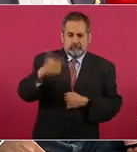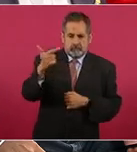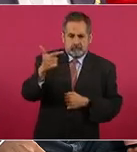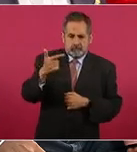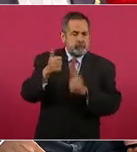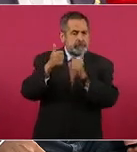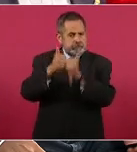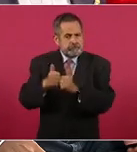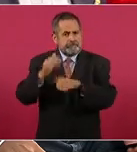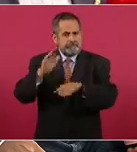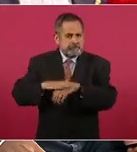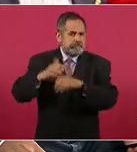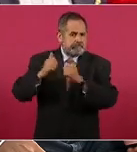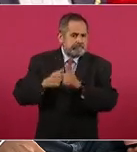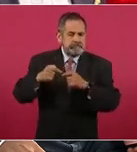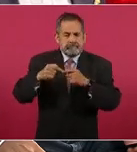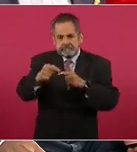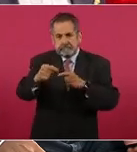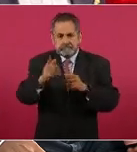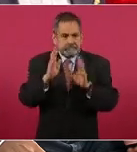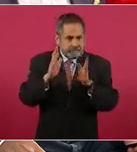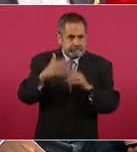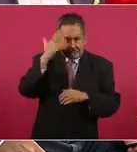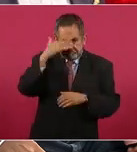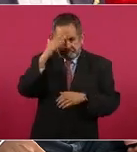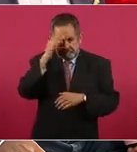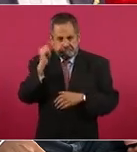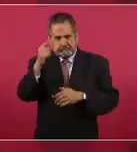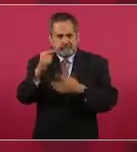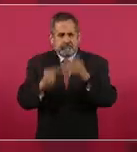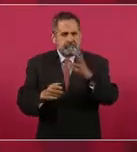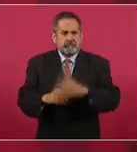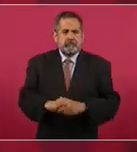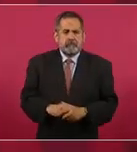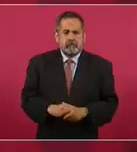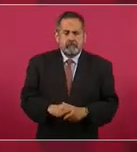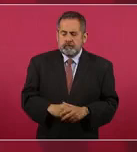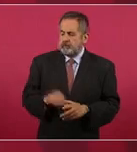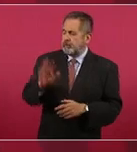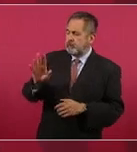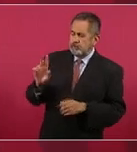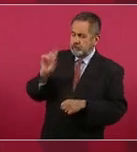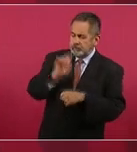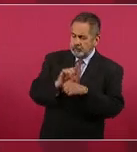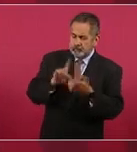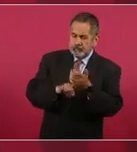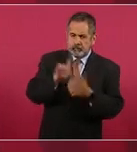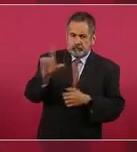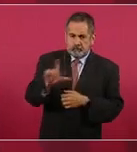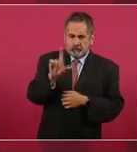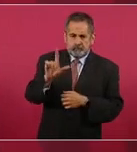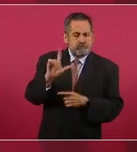va a extender un día más? ¿Ya se tienen más pormenores sobre esta visita? Bueno, salimos el lunes,